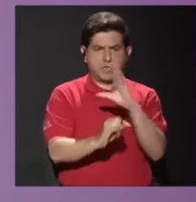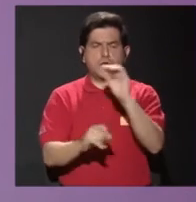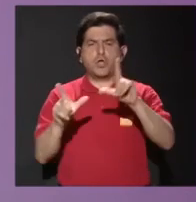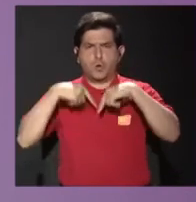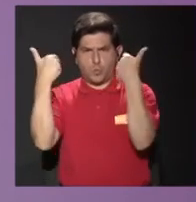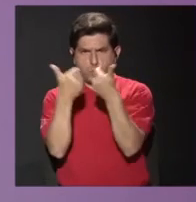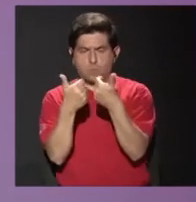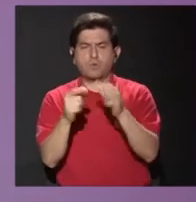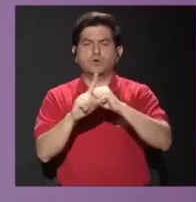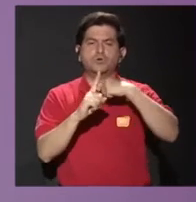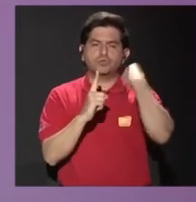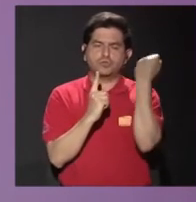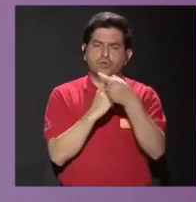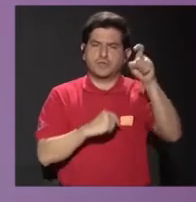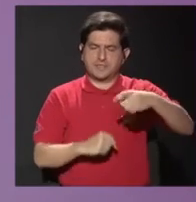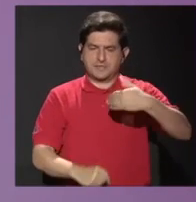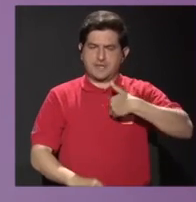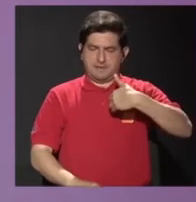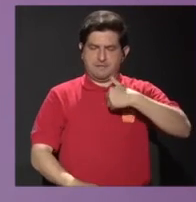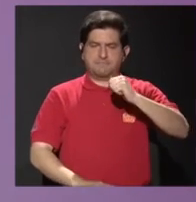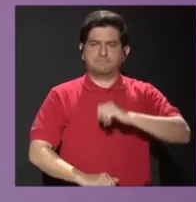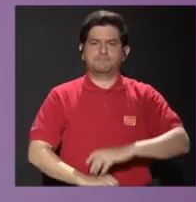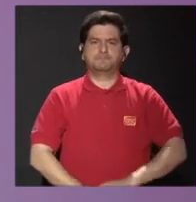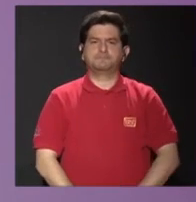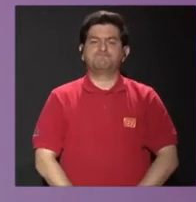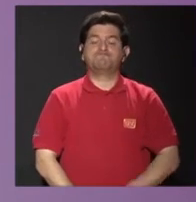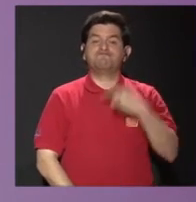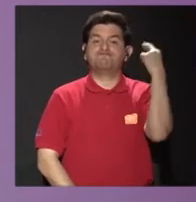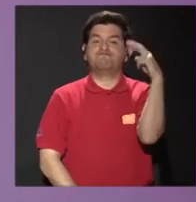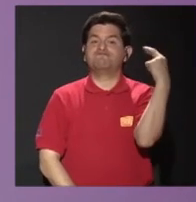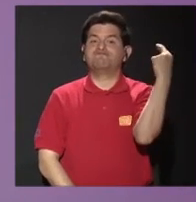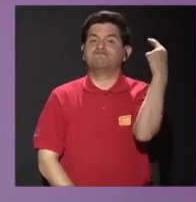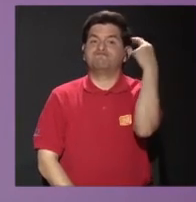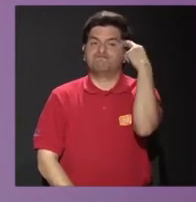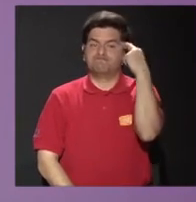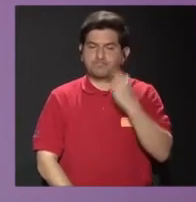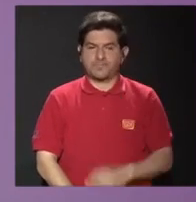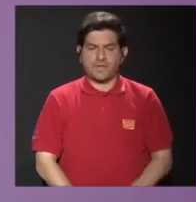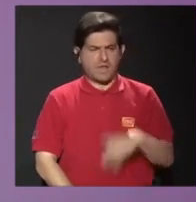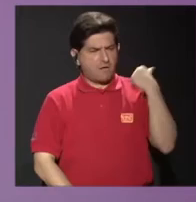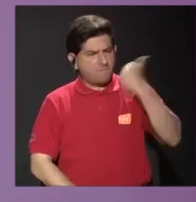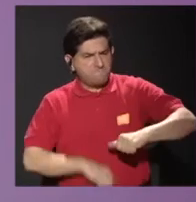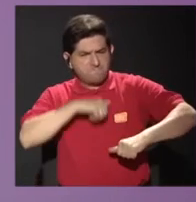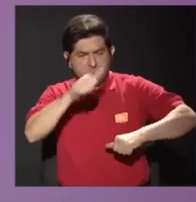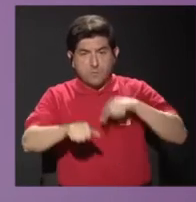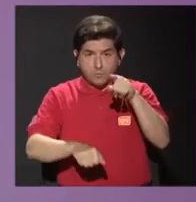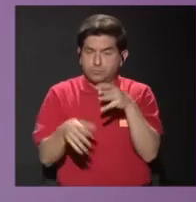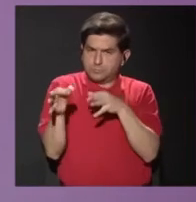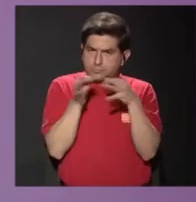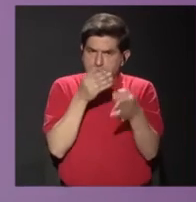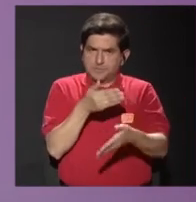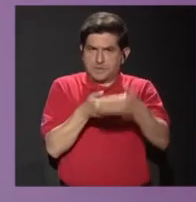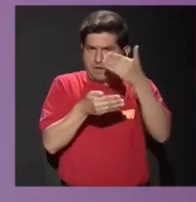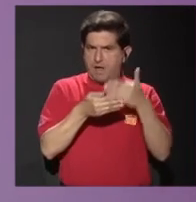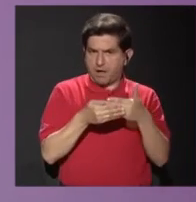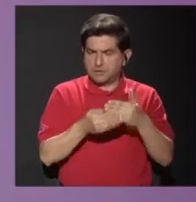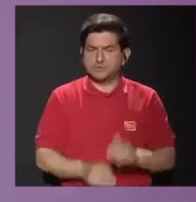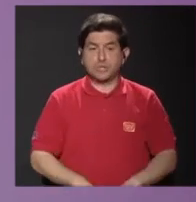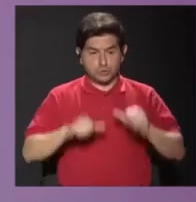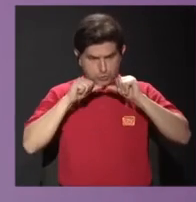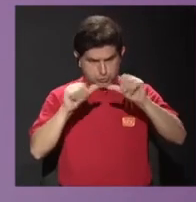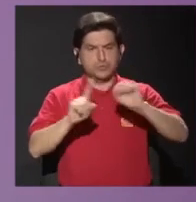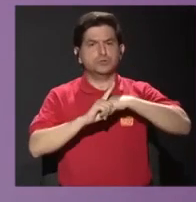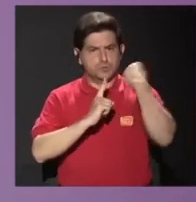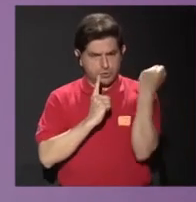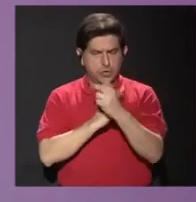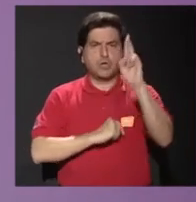que las sociedades deben tener como tal y por eso de estas luchas que vos has mencionado ahora que sigue dando a la